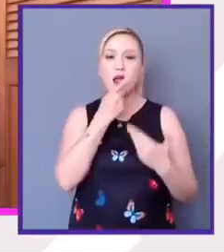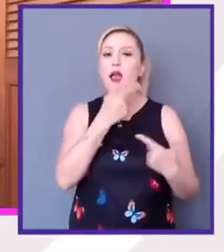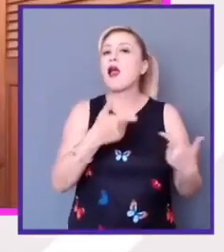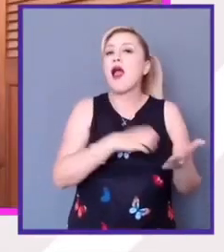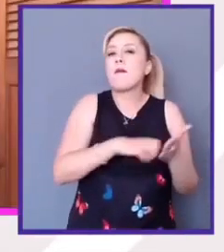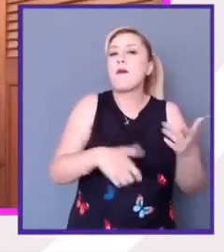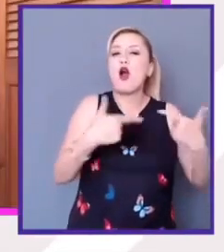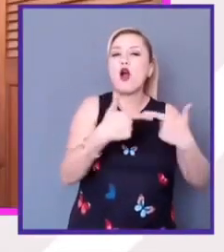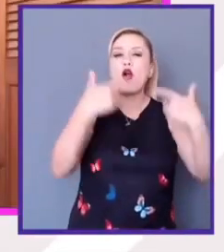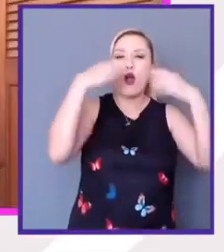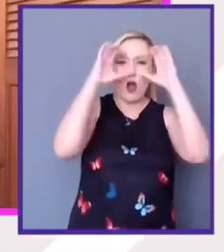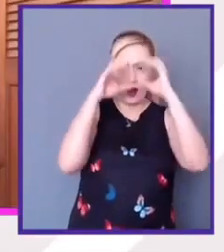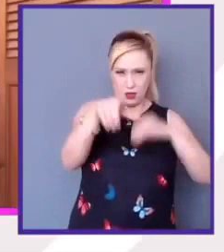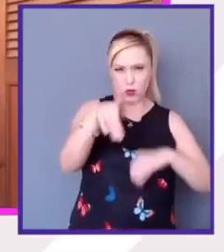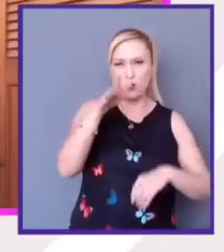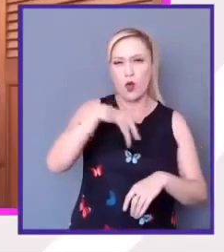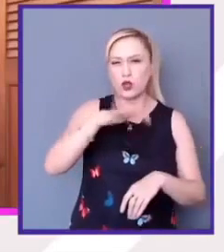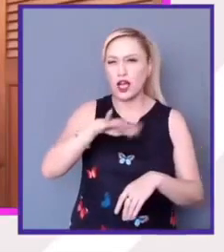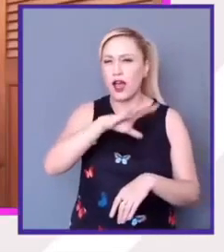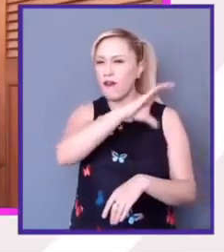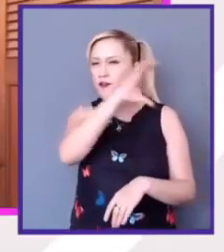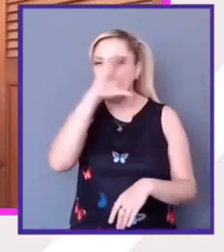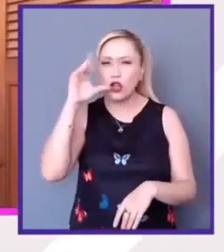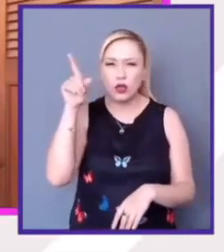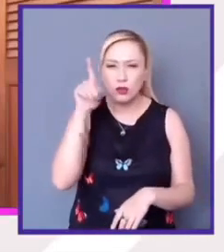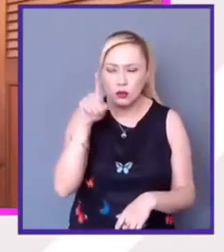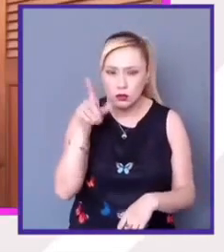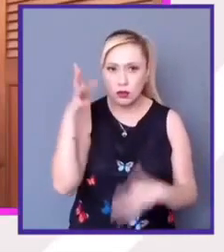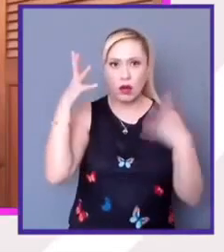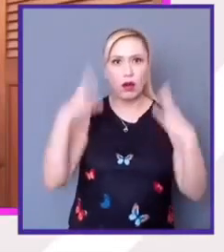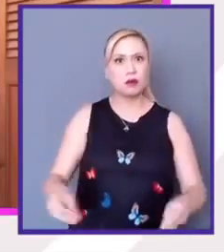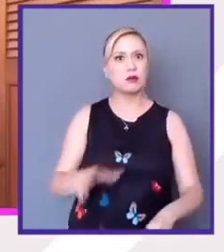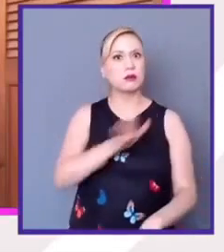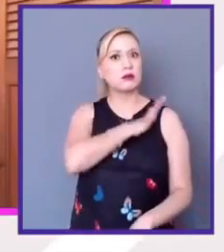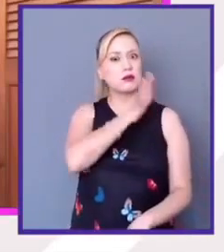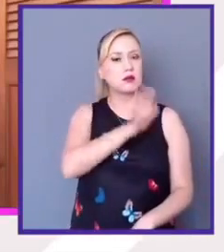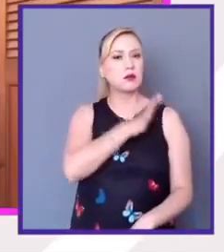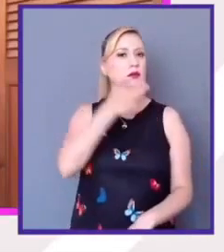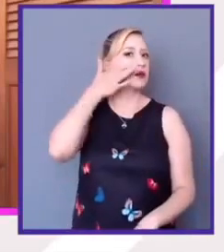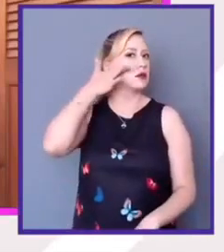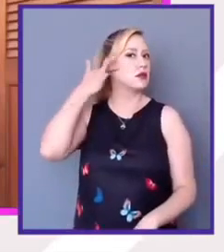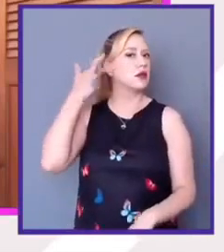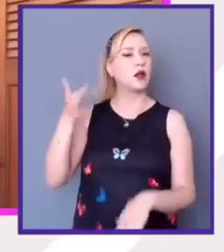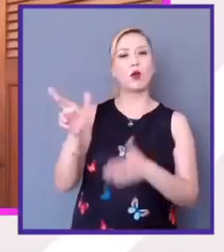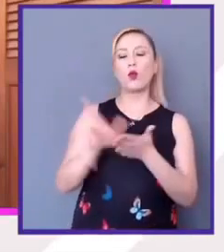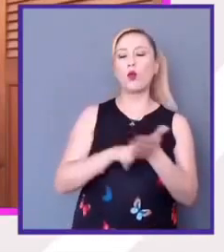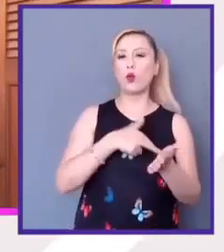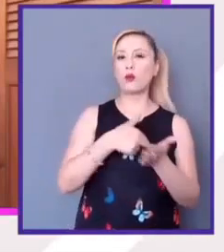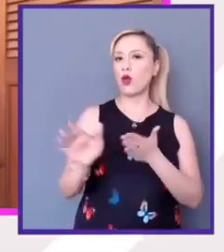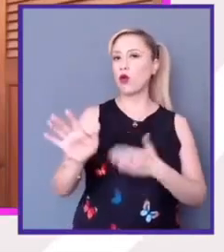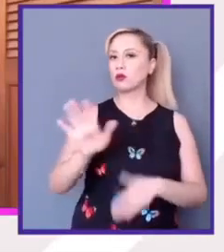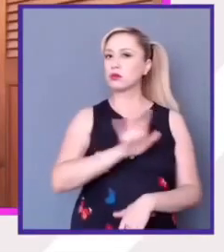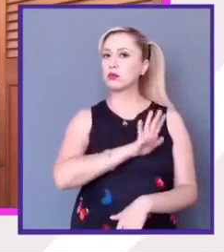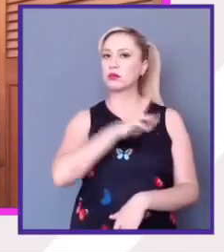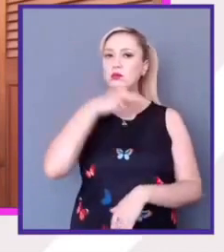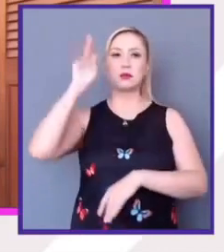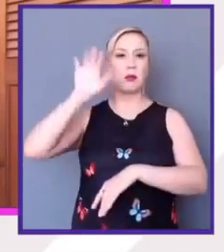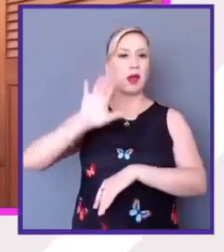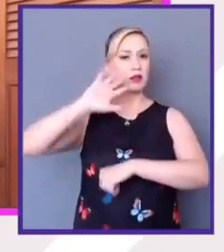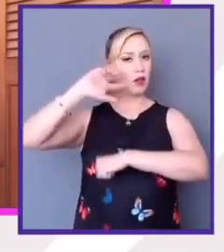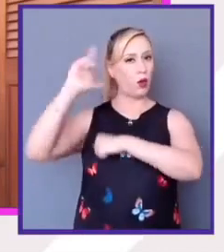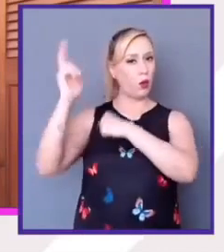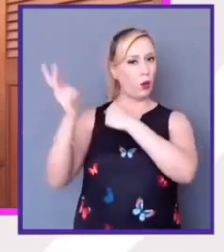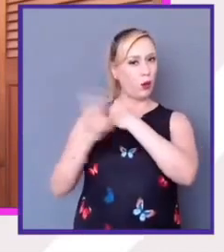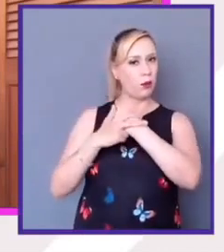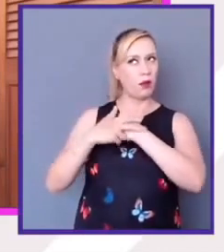¿no? Estamos pensando en personas blancas, ¿no? O en personas de tonalidades claras, o en personas con un fenotipo del norte